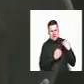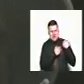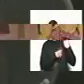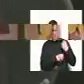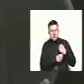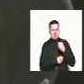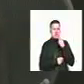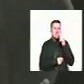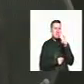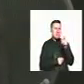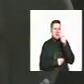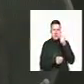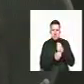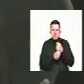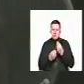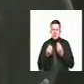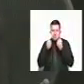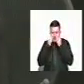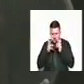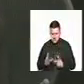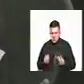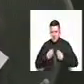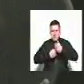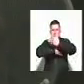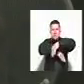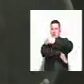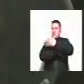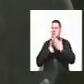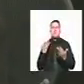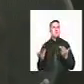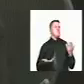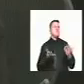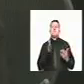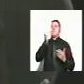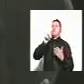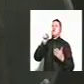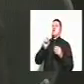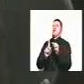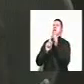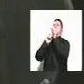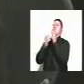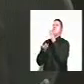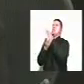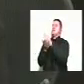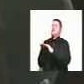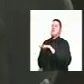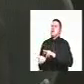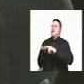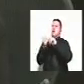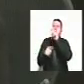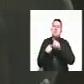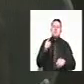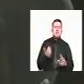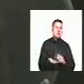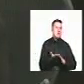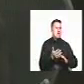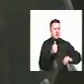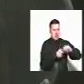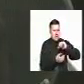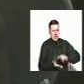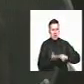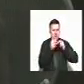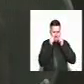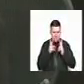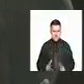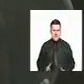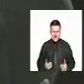al señalar que los habitantes de la calle no podían ir a lugares especiales de reclusión o resocialización